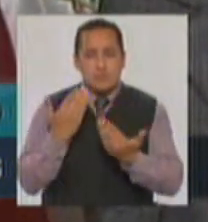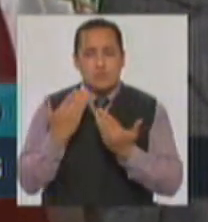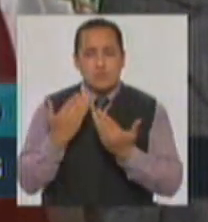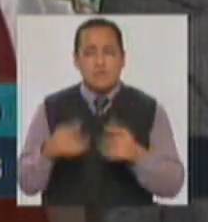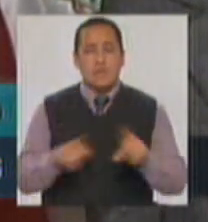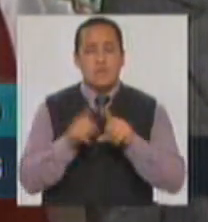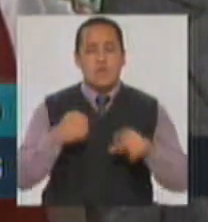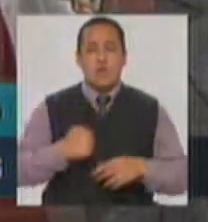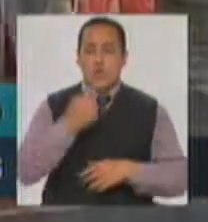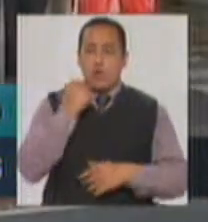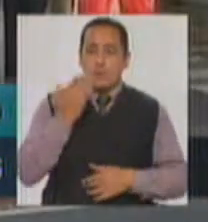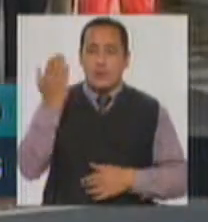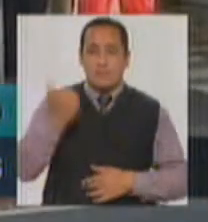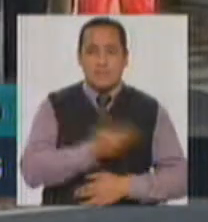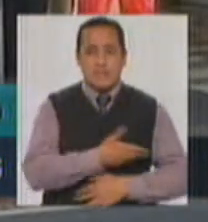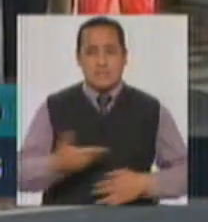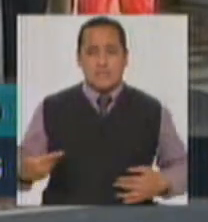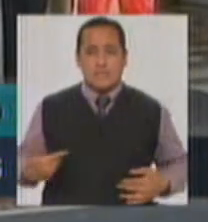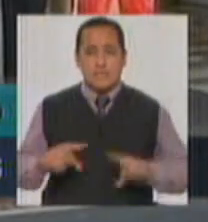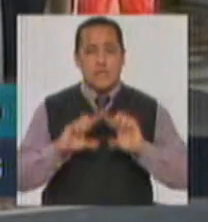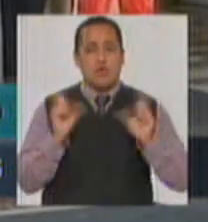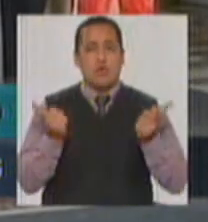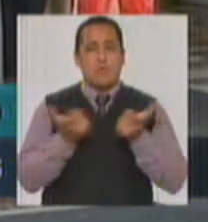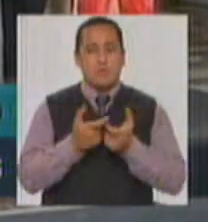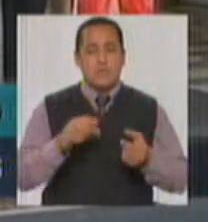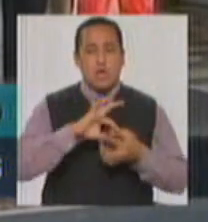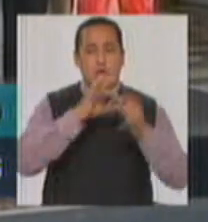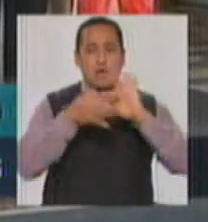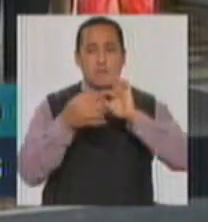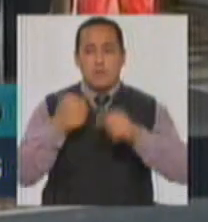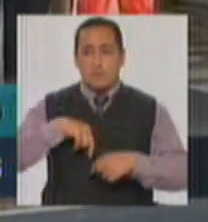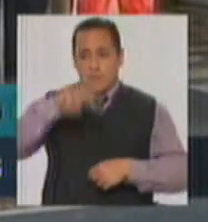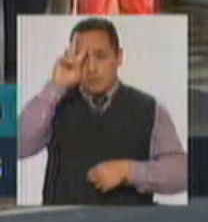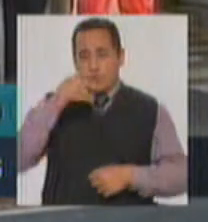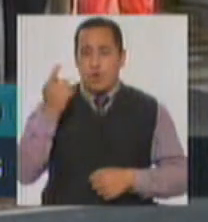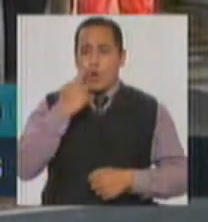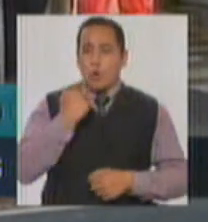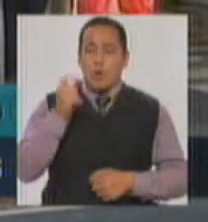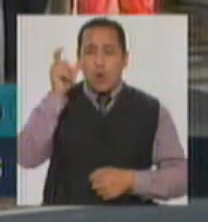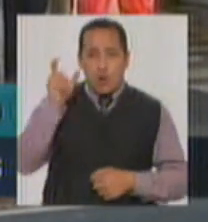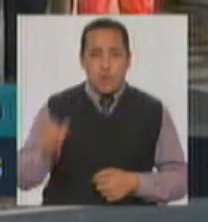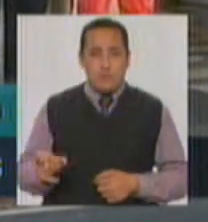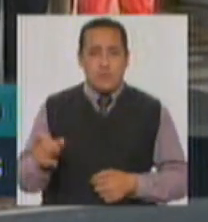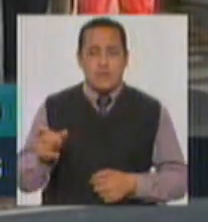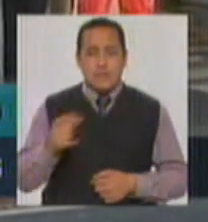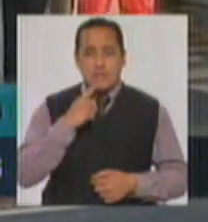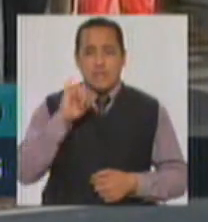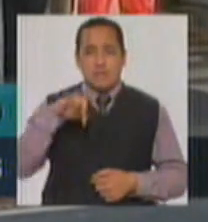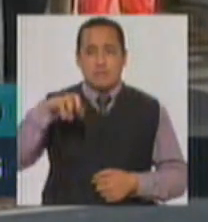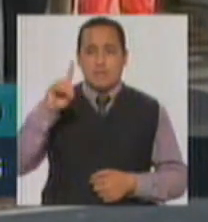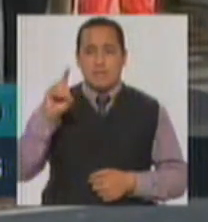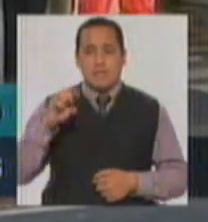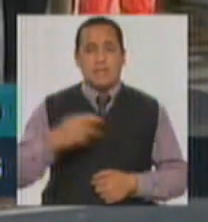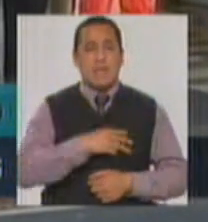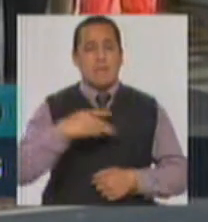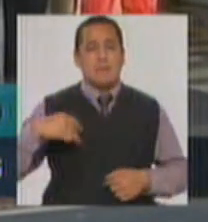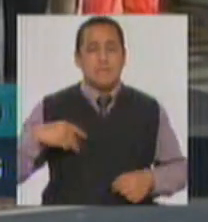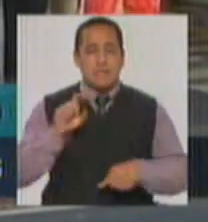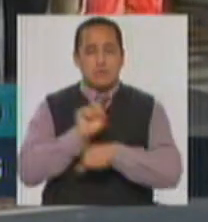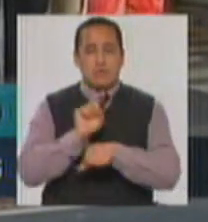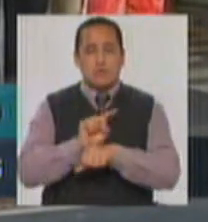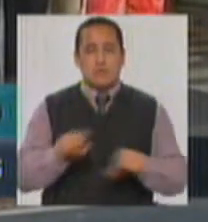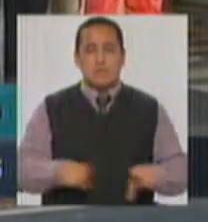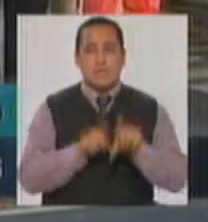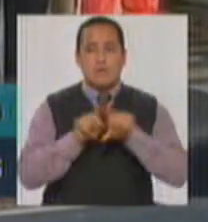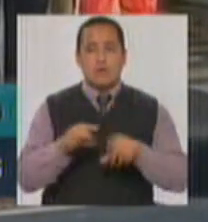con José Quiñones, el presidente del Comité Olímpico del Perú, con Francisco Bosa, con Patricia Salas, nuestra ministra de Educación, y con